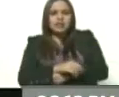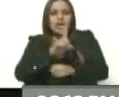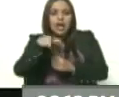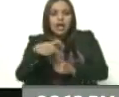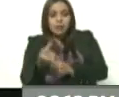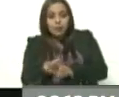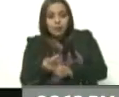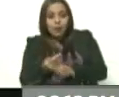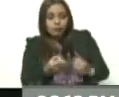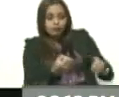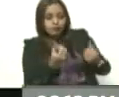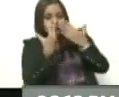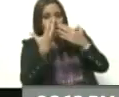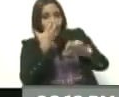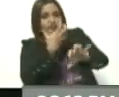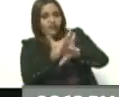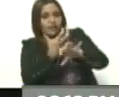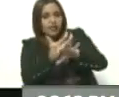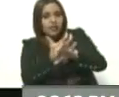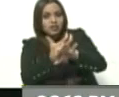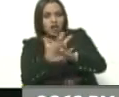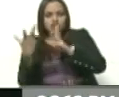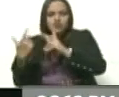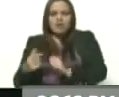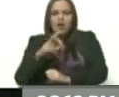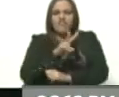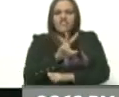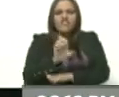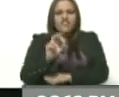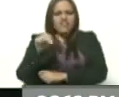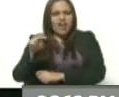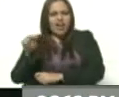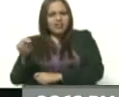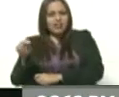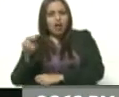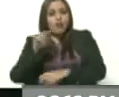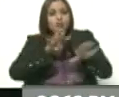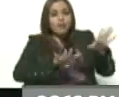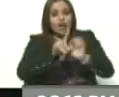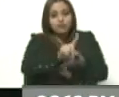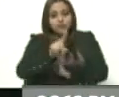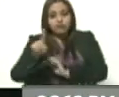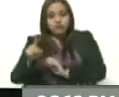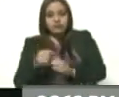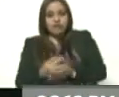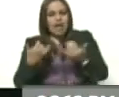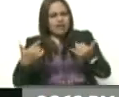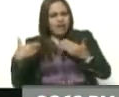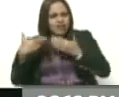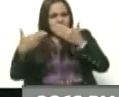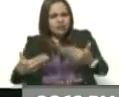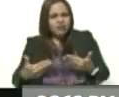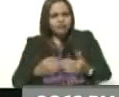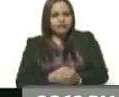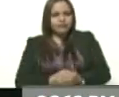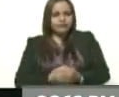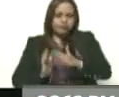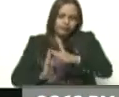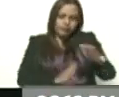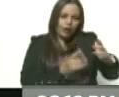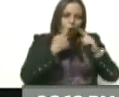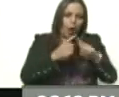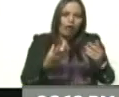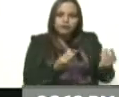imágenes al BEN 911. Ya tenemos eso bien avanzado. Simultáneamente, la activación de